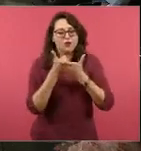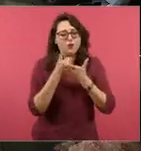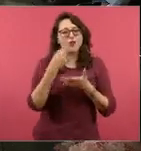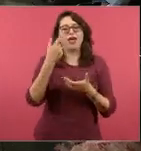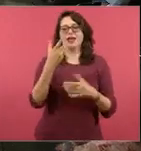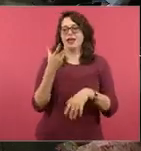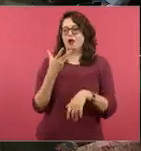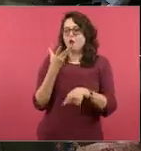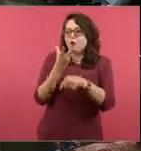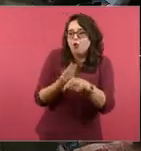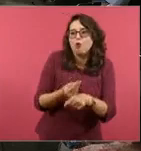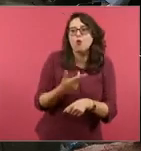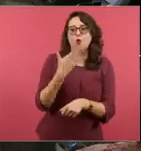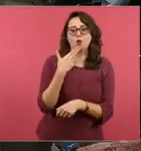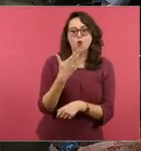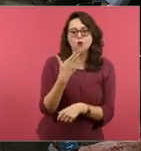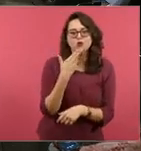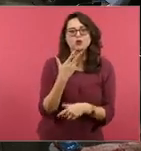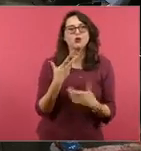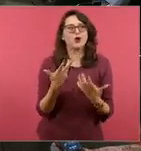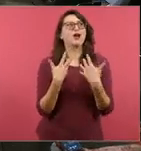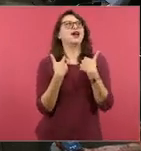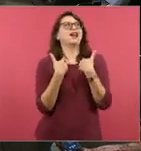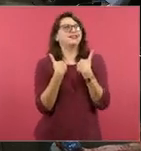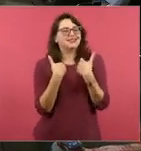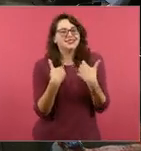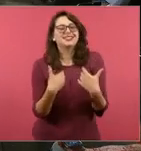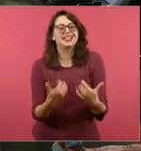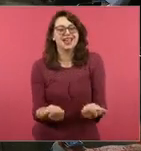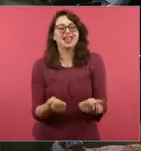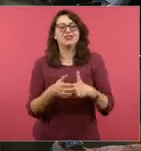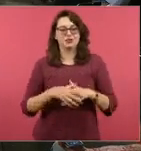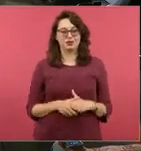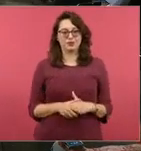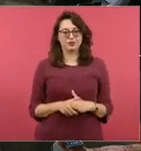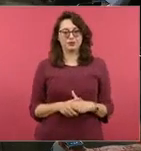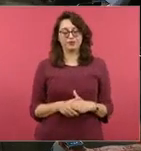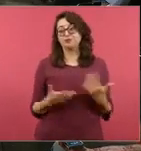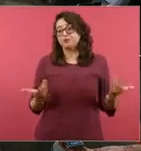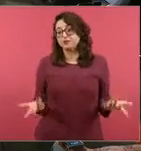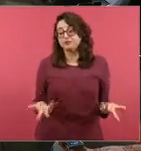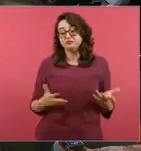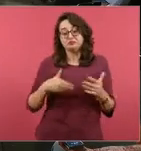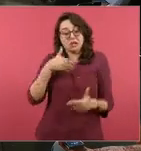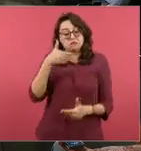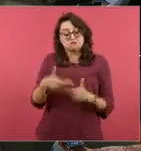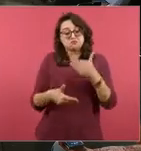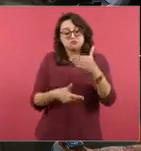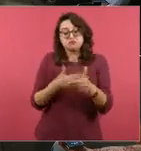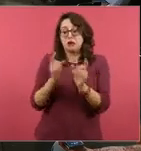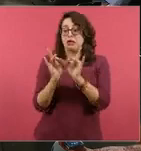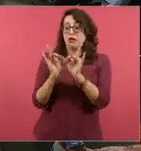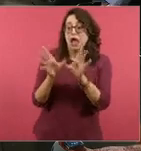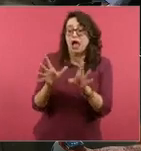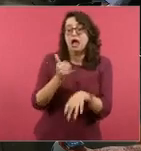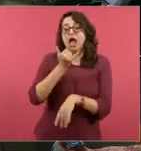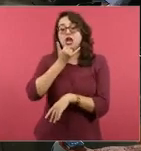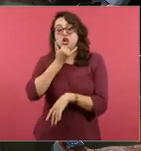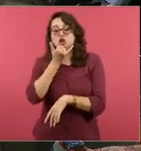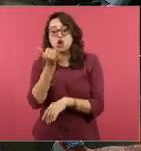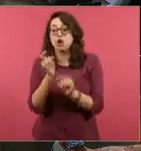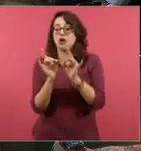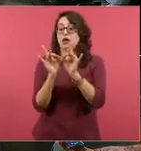niños. ¿Que van a cometer errores y que no se va a comprender? Claro que se van a cometer errores, pero como lo dice